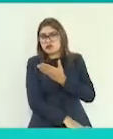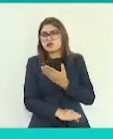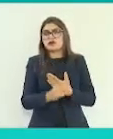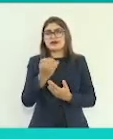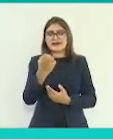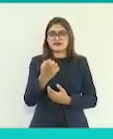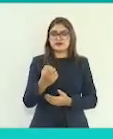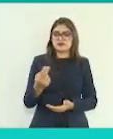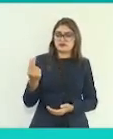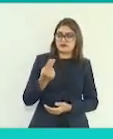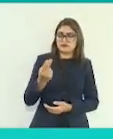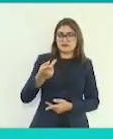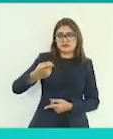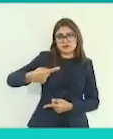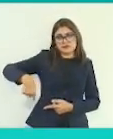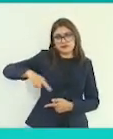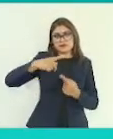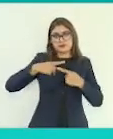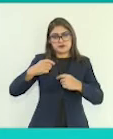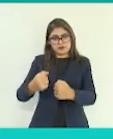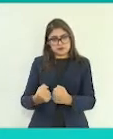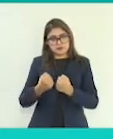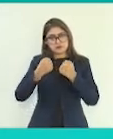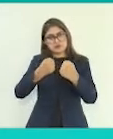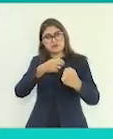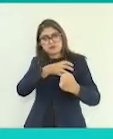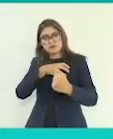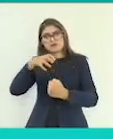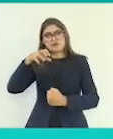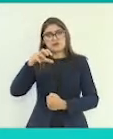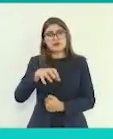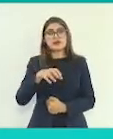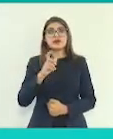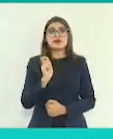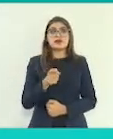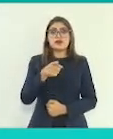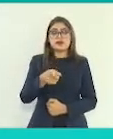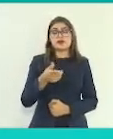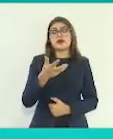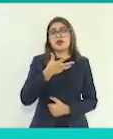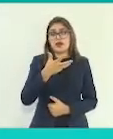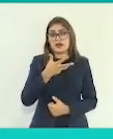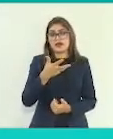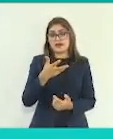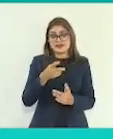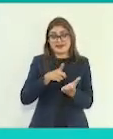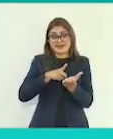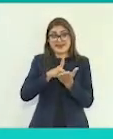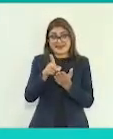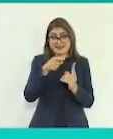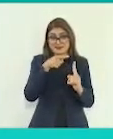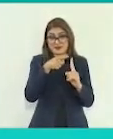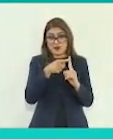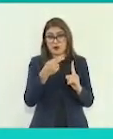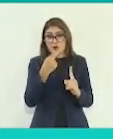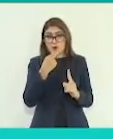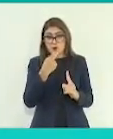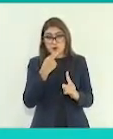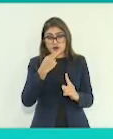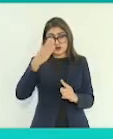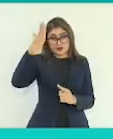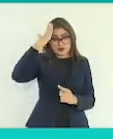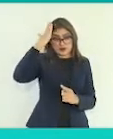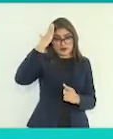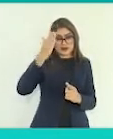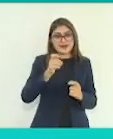y por permitir que la gente pueda, con el uso de este derecho, no solamente tener un bajo